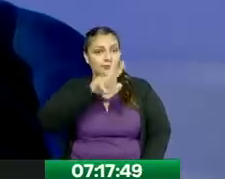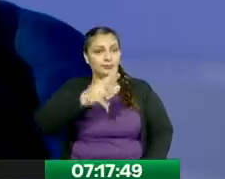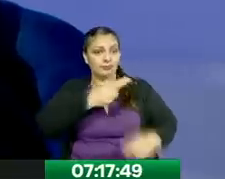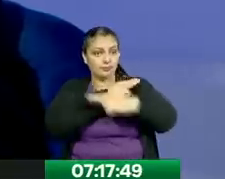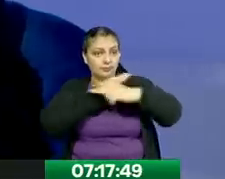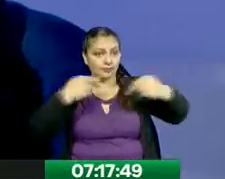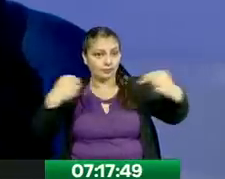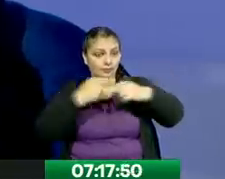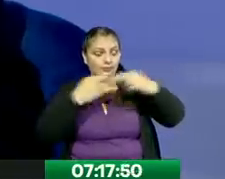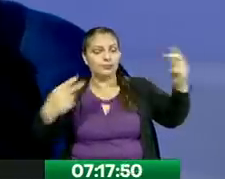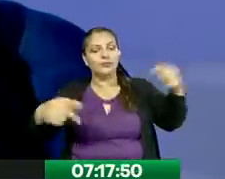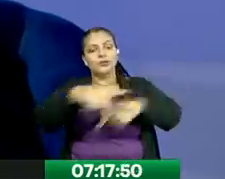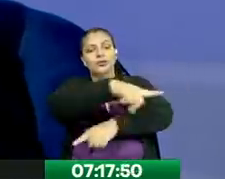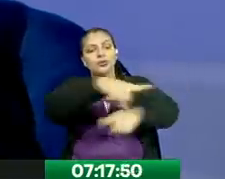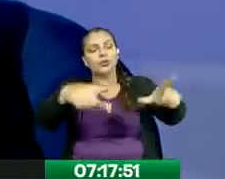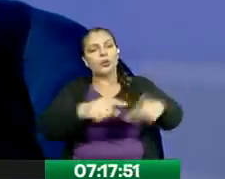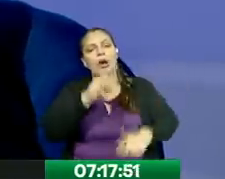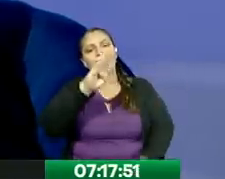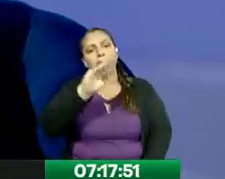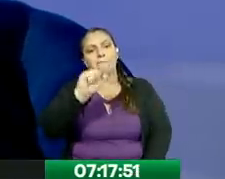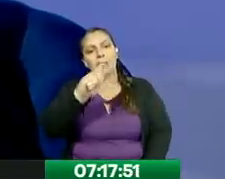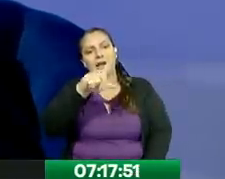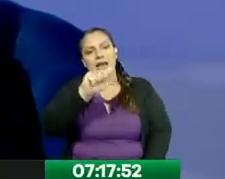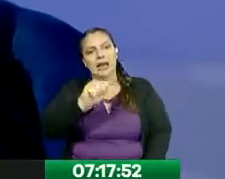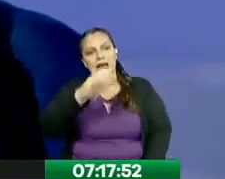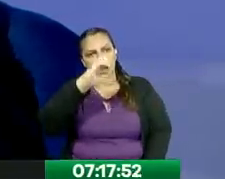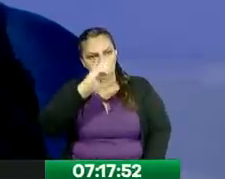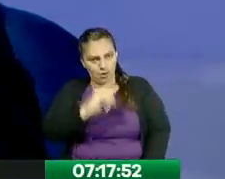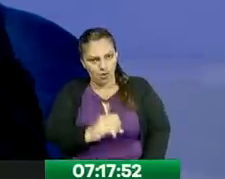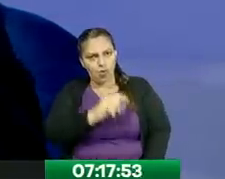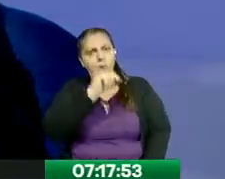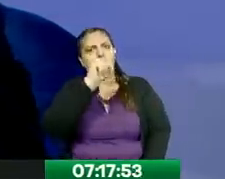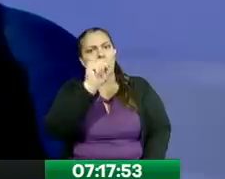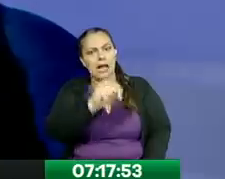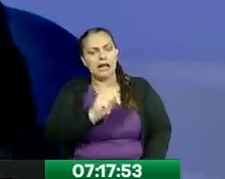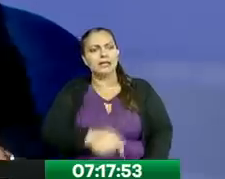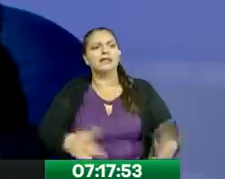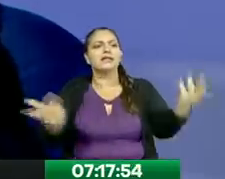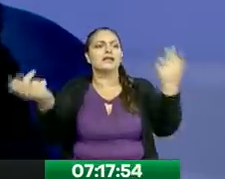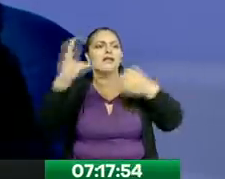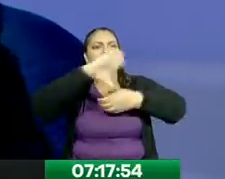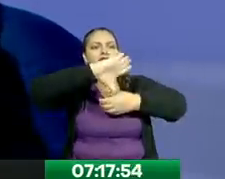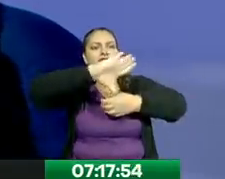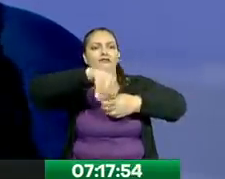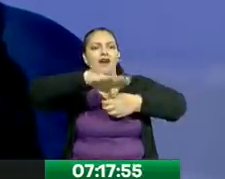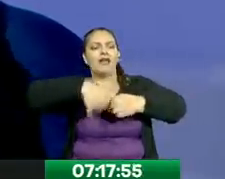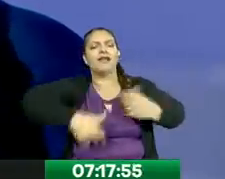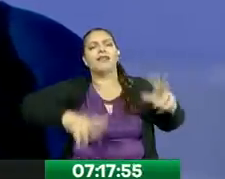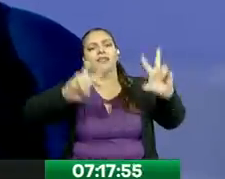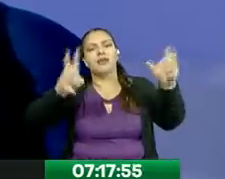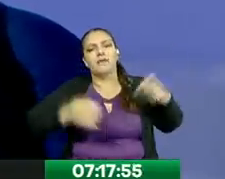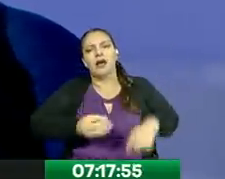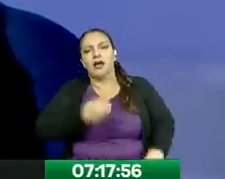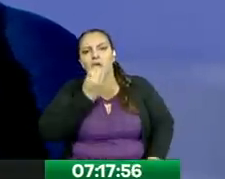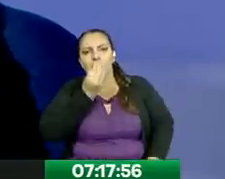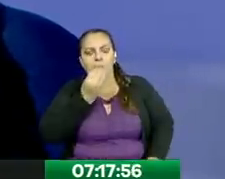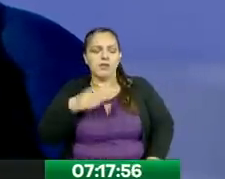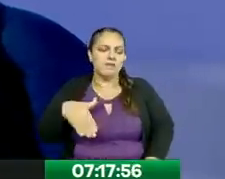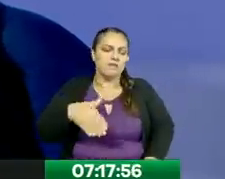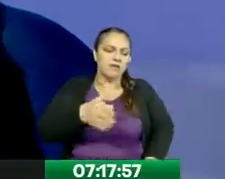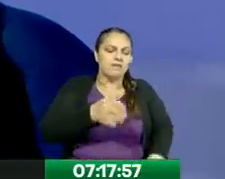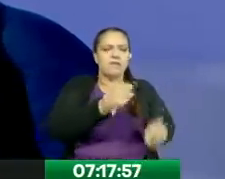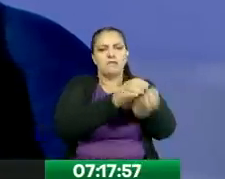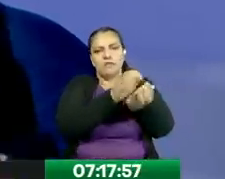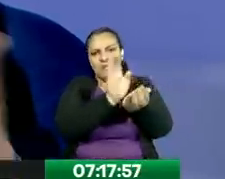marisco embalado guau tendremos también en la primera expo bucay que será en las afueras de la estación del tren en la cual vendrán muchos emprendedores